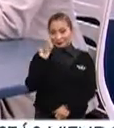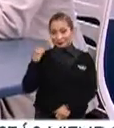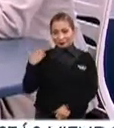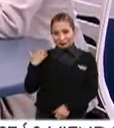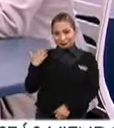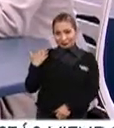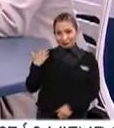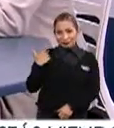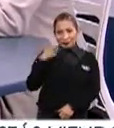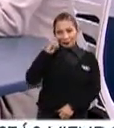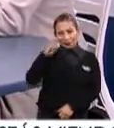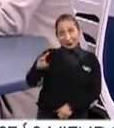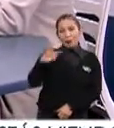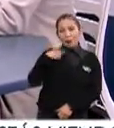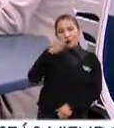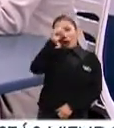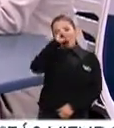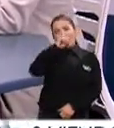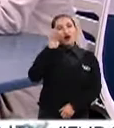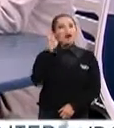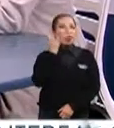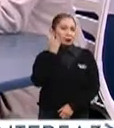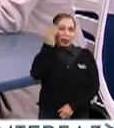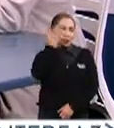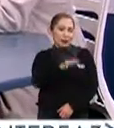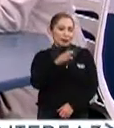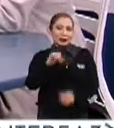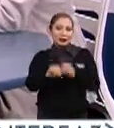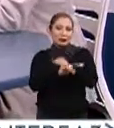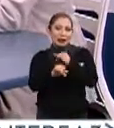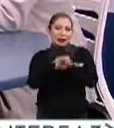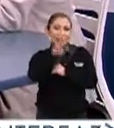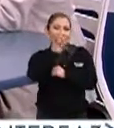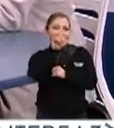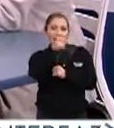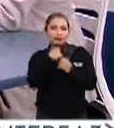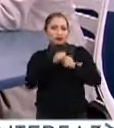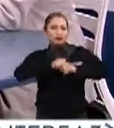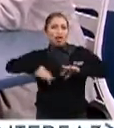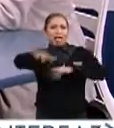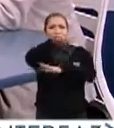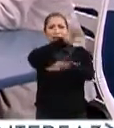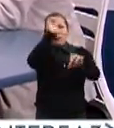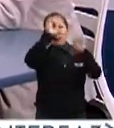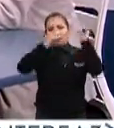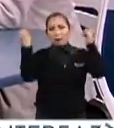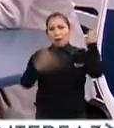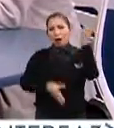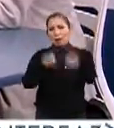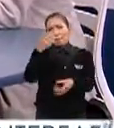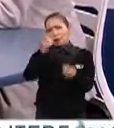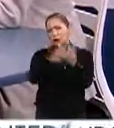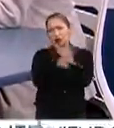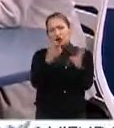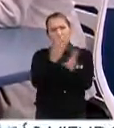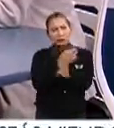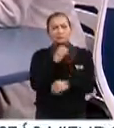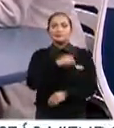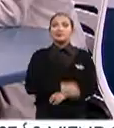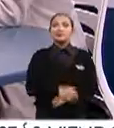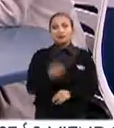poco vi unos comentarios en Facebook, ya sabes que las redes sociales ahora son un hervidero de opiniones y etcétera,